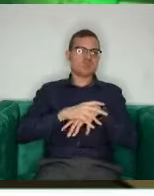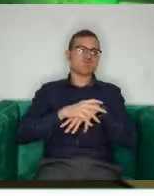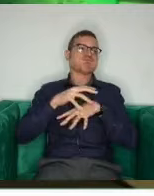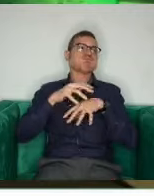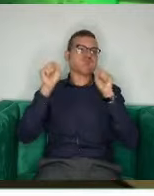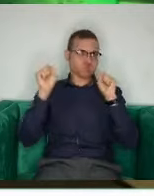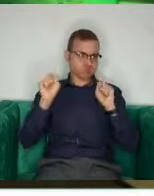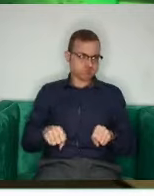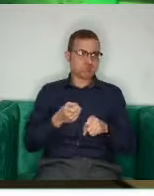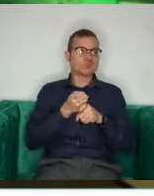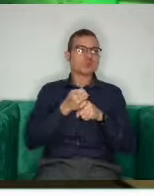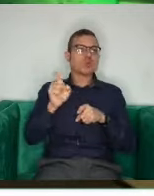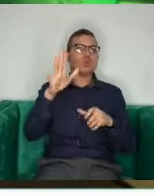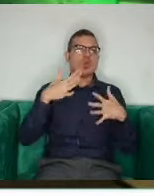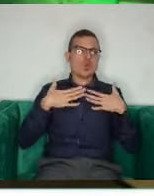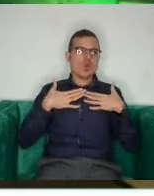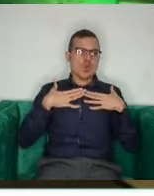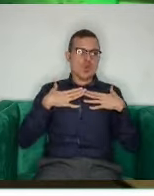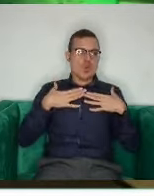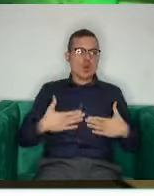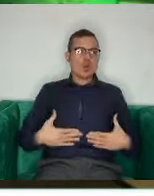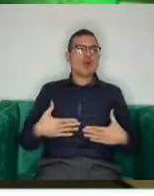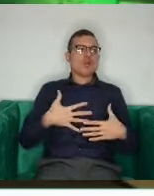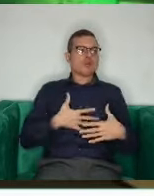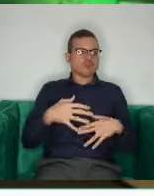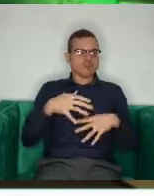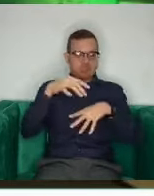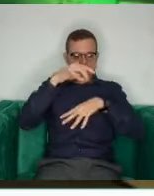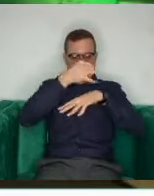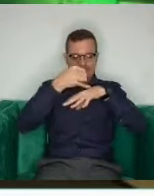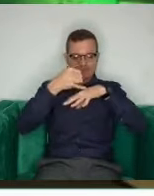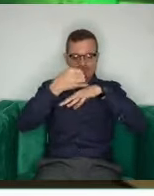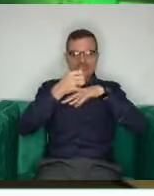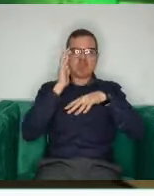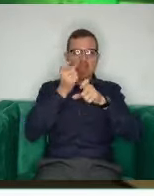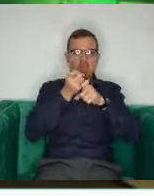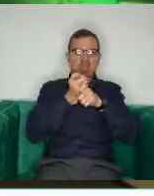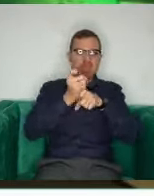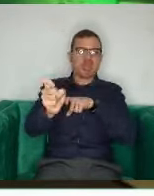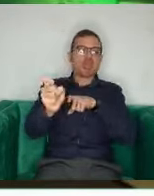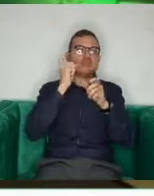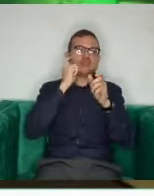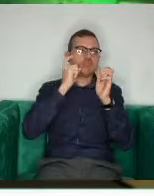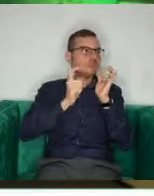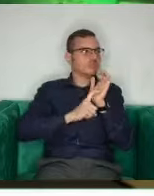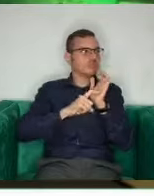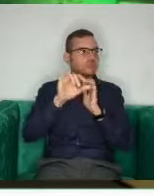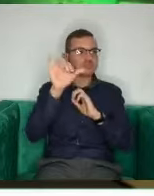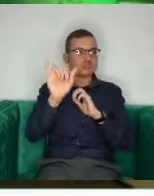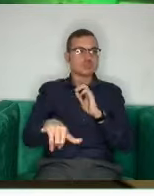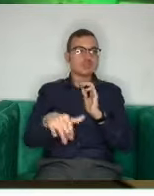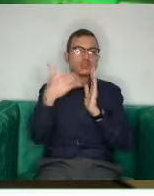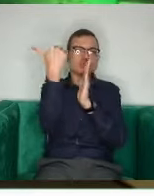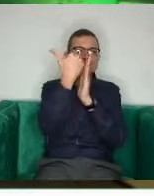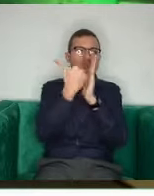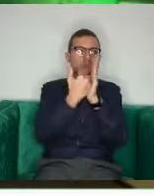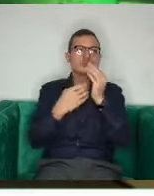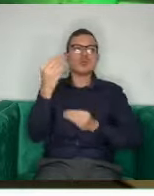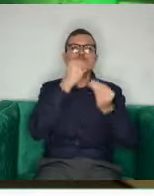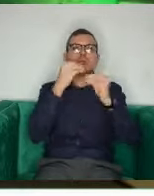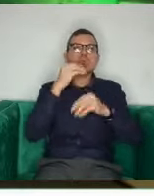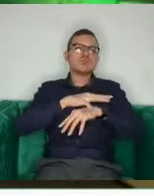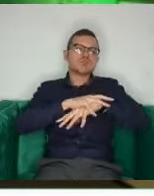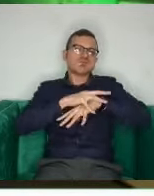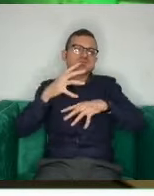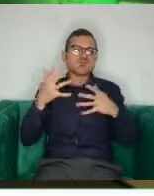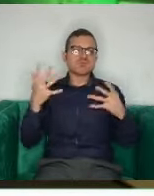barriga o en sus dedos o en sus pies, usted vaya identificando qué alimentos lo van inflamando. Esa es la manera en que yo le explico a